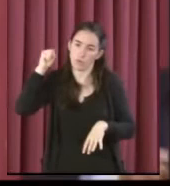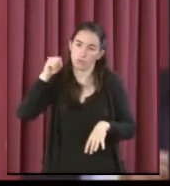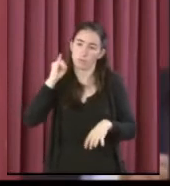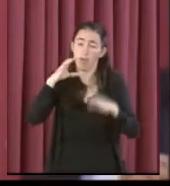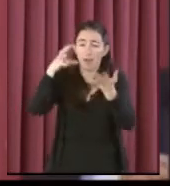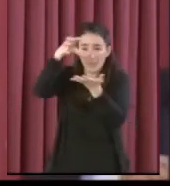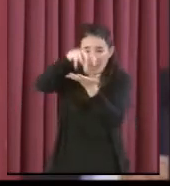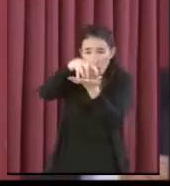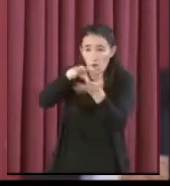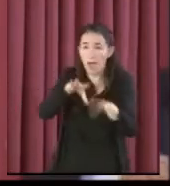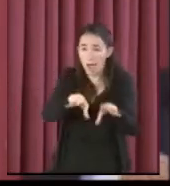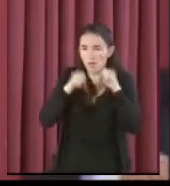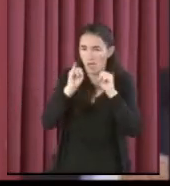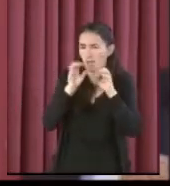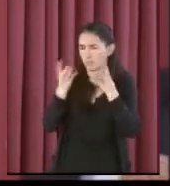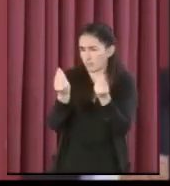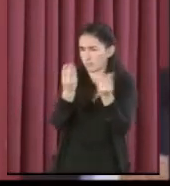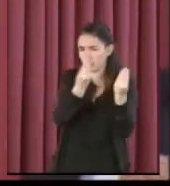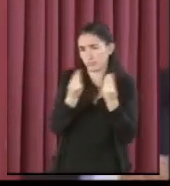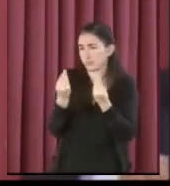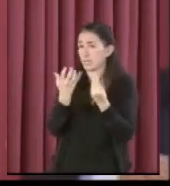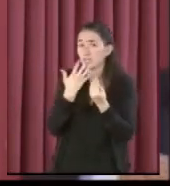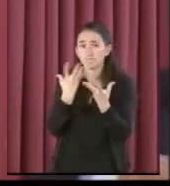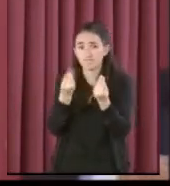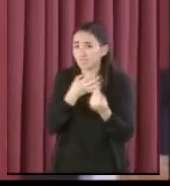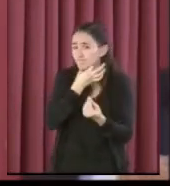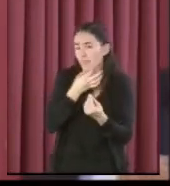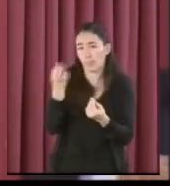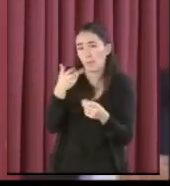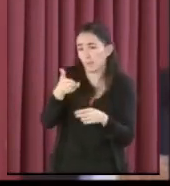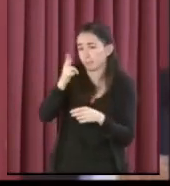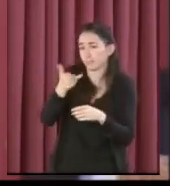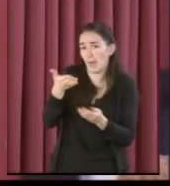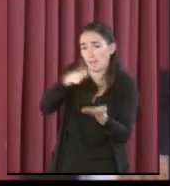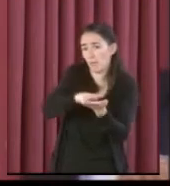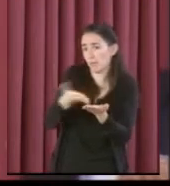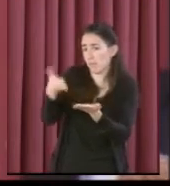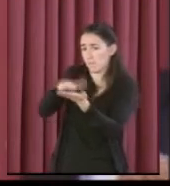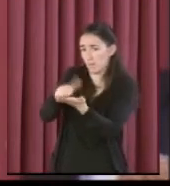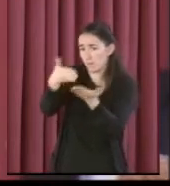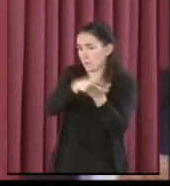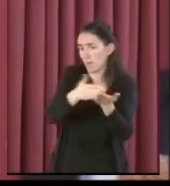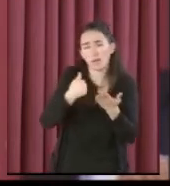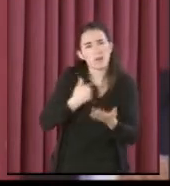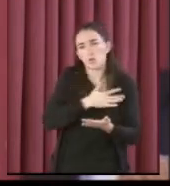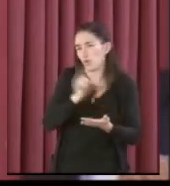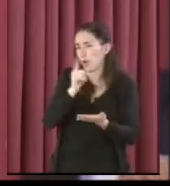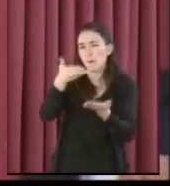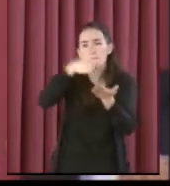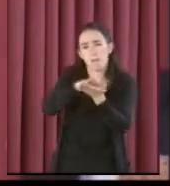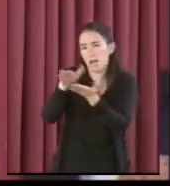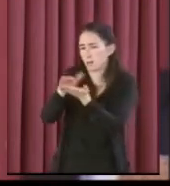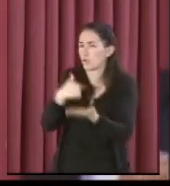centro de acogida, para evitar los sacrificios e ir avanzando hasta el sacrificio cero, que es nuestro objetivo final,